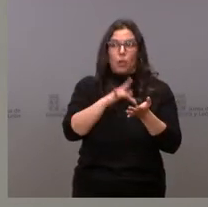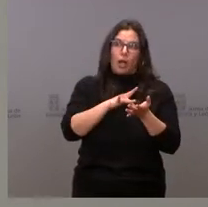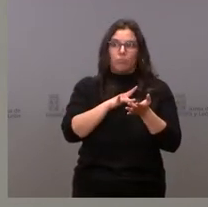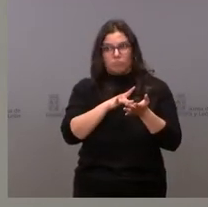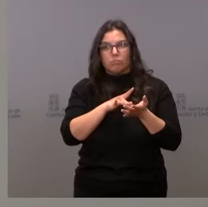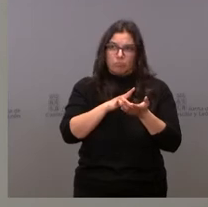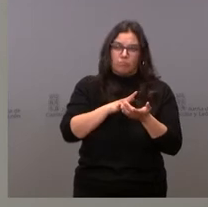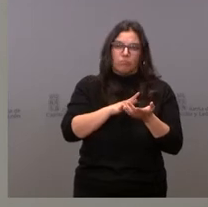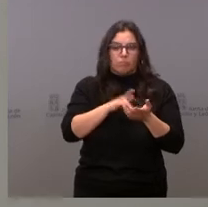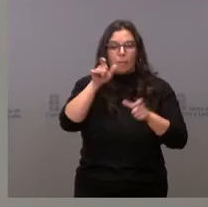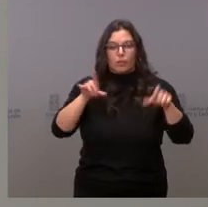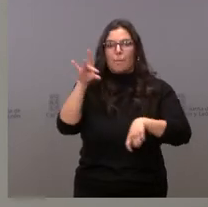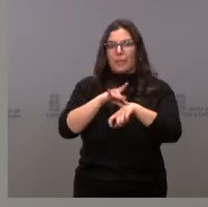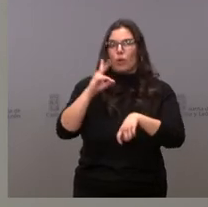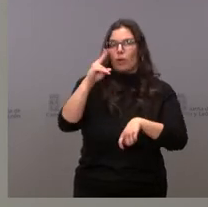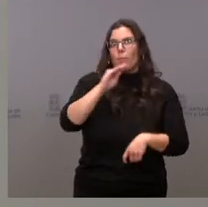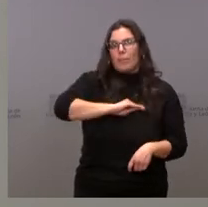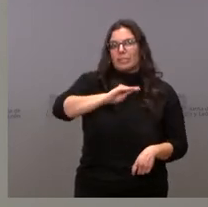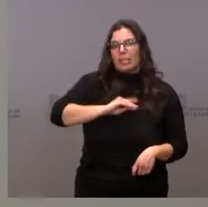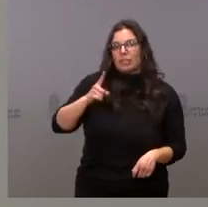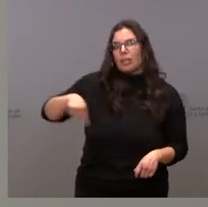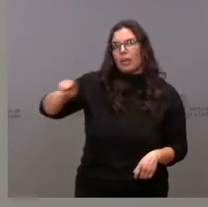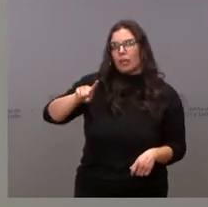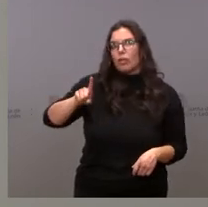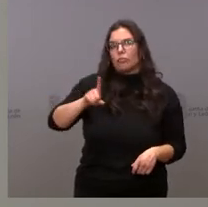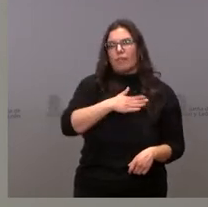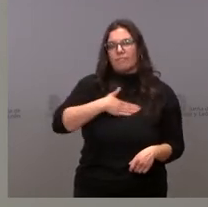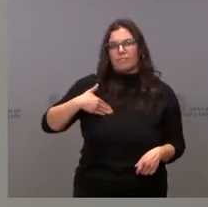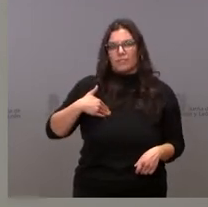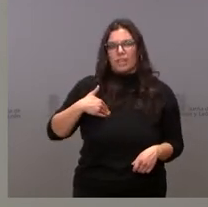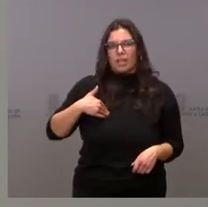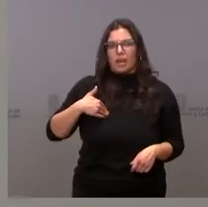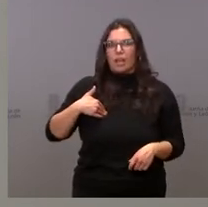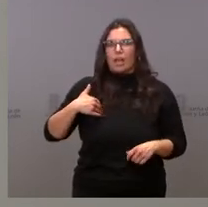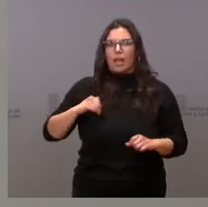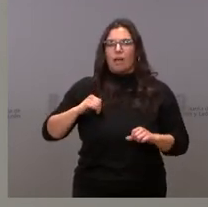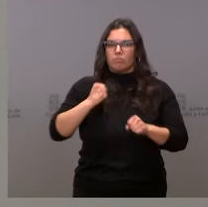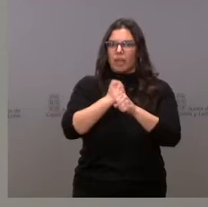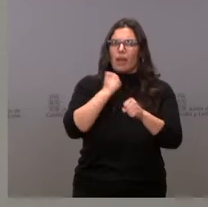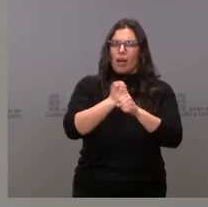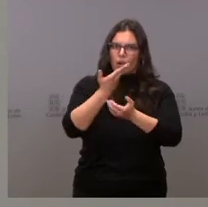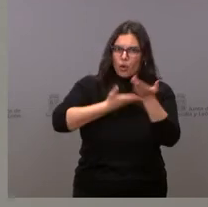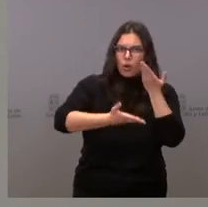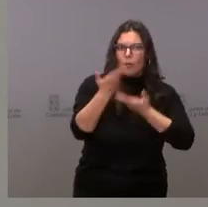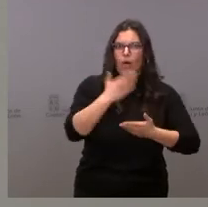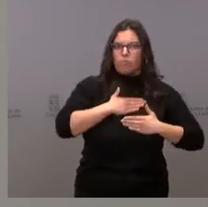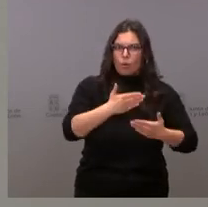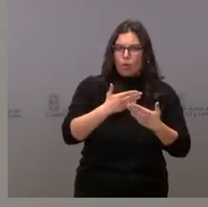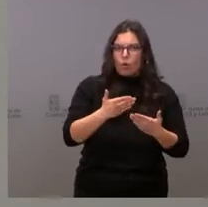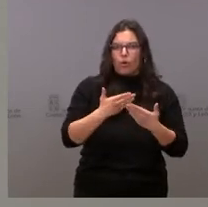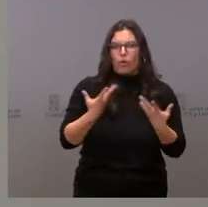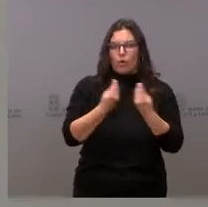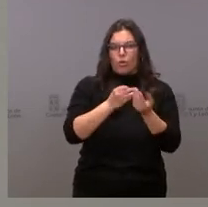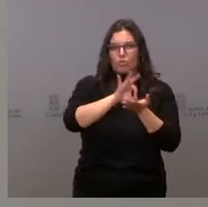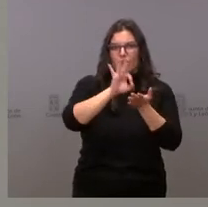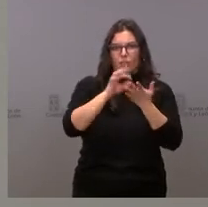juviles de médicos jubilados que se han decidido trabajar y colaborar con la servicios de